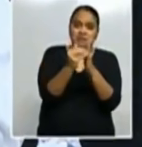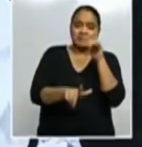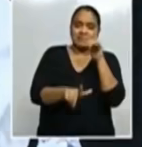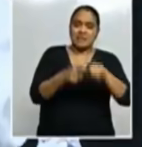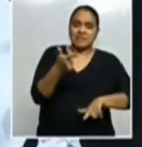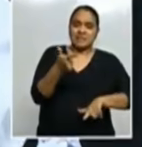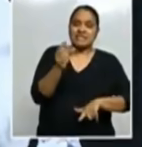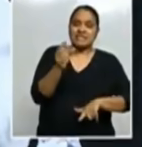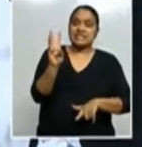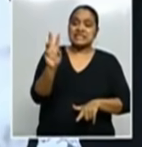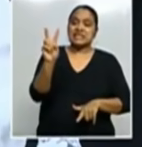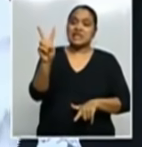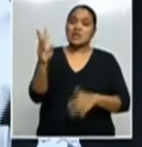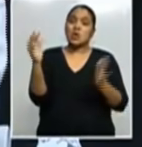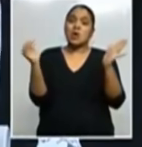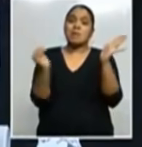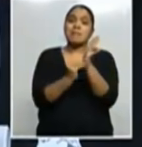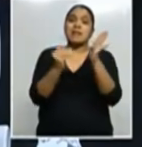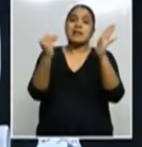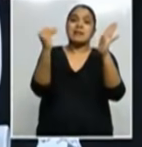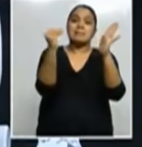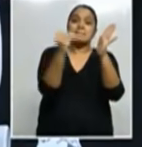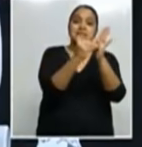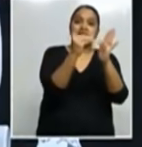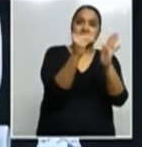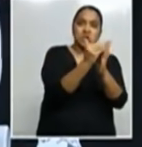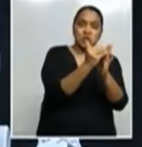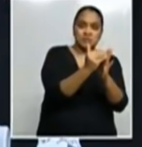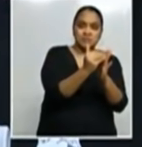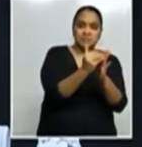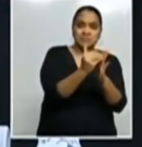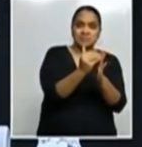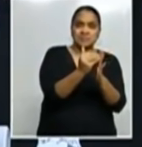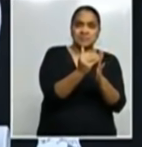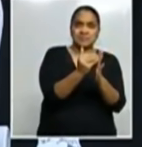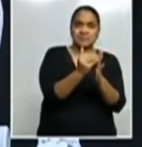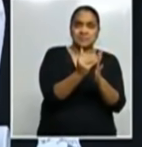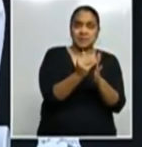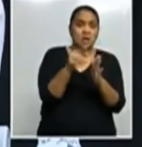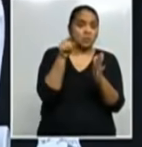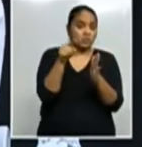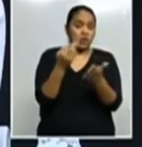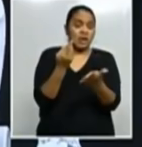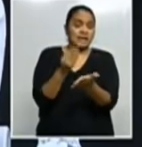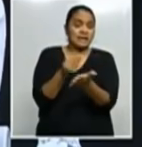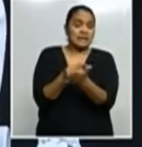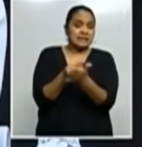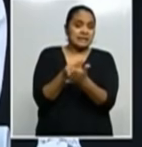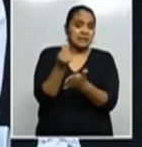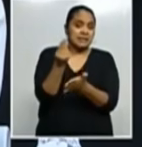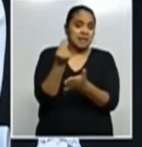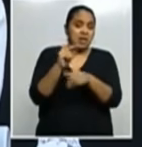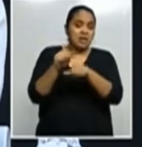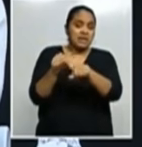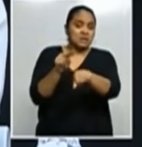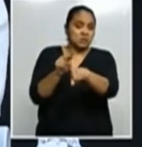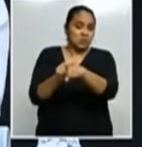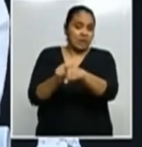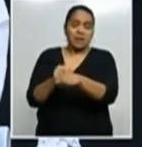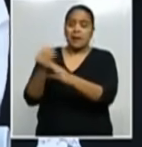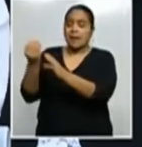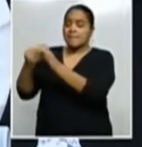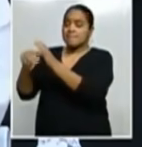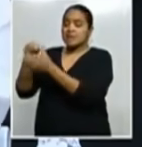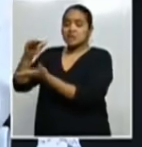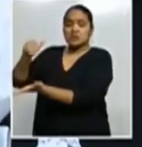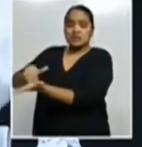que se estarían apalancando con estos fondos de garantía. Eso solo con recursos nacionales, ¿verdad? El esfuerzo que el Banco Central